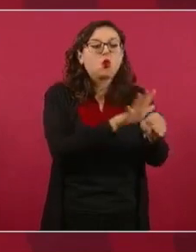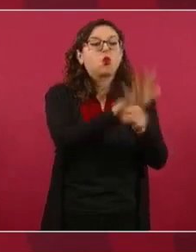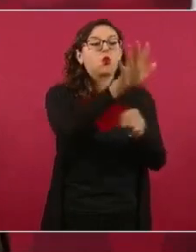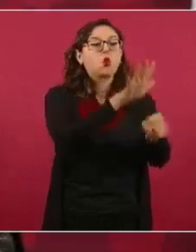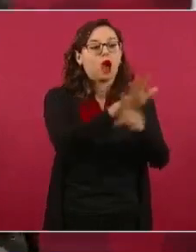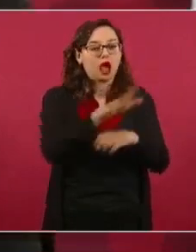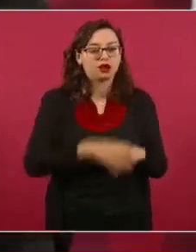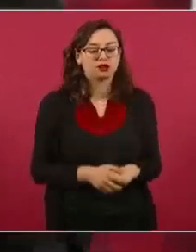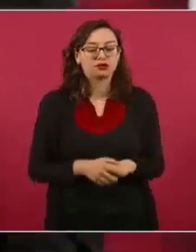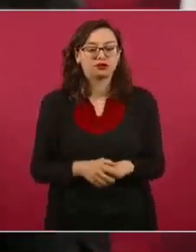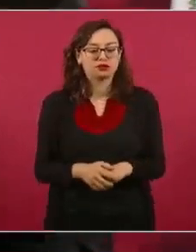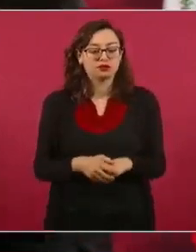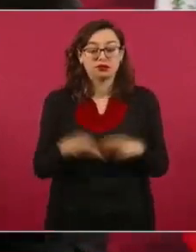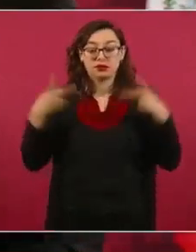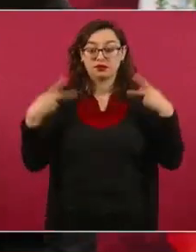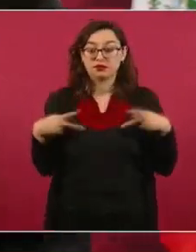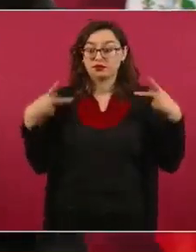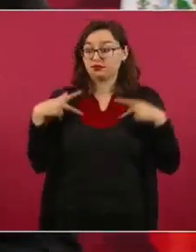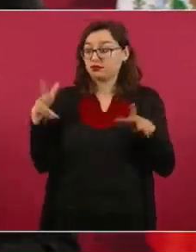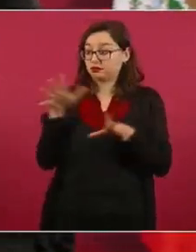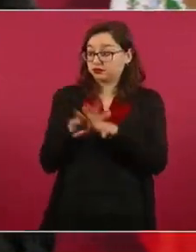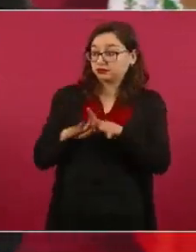vota